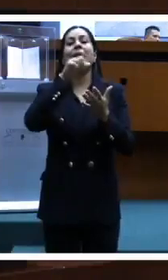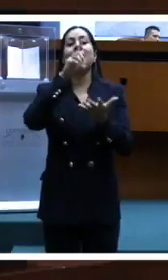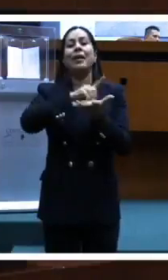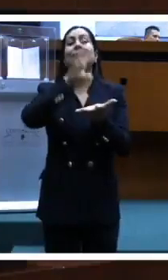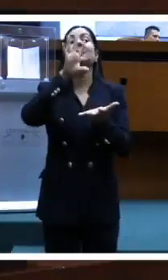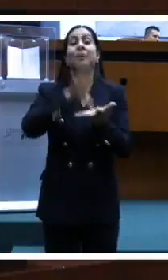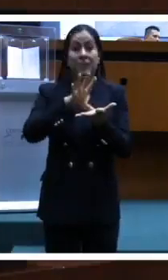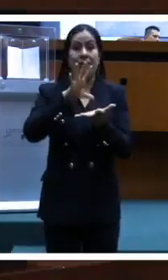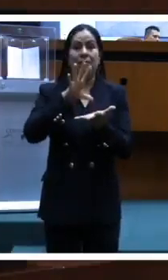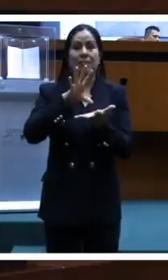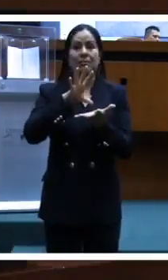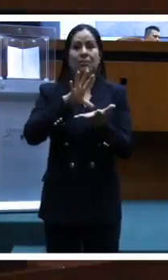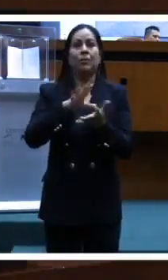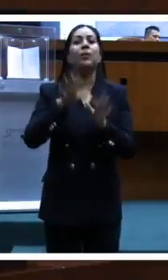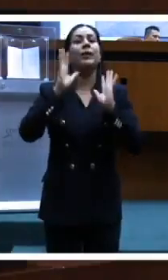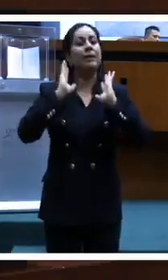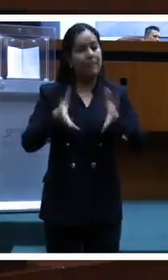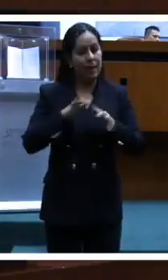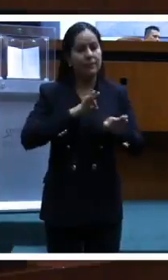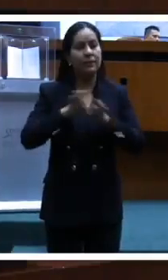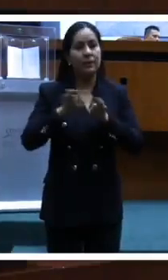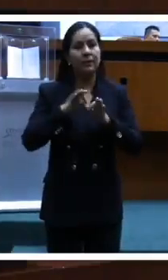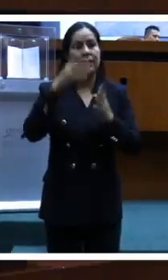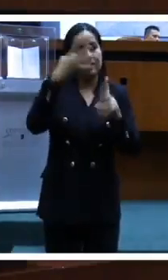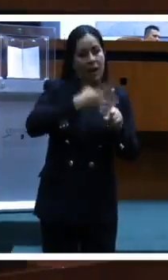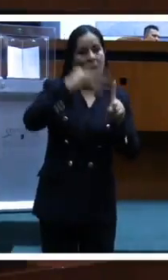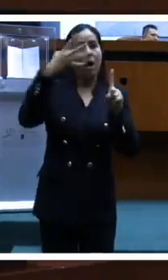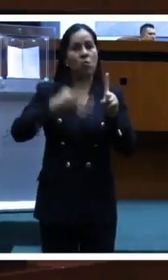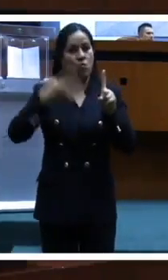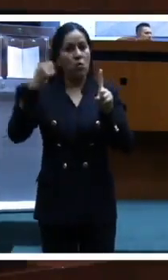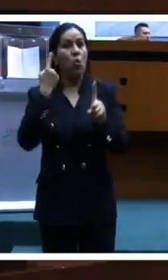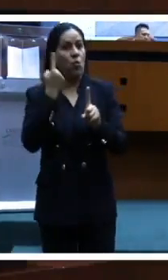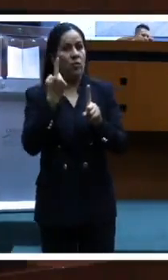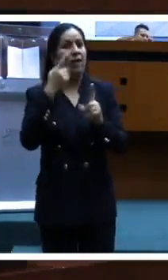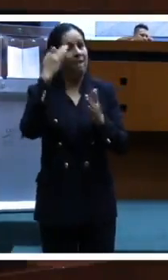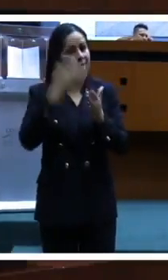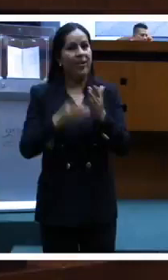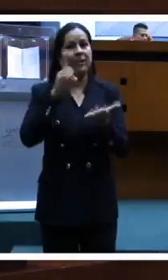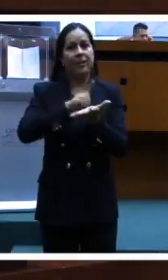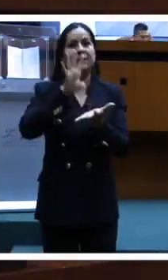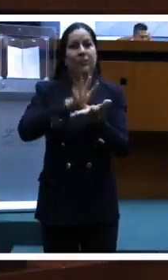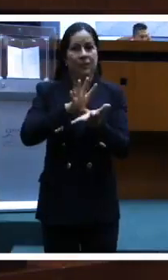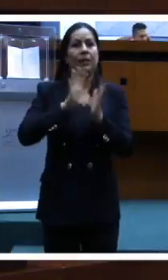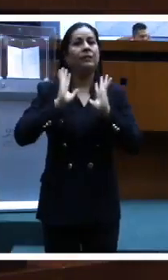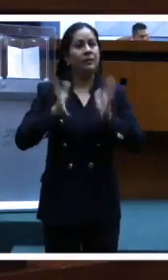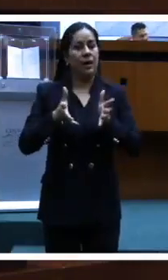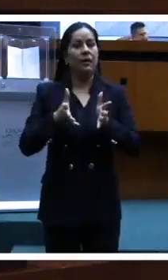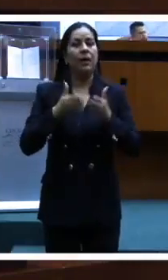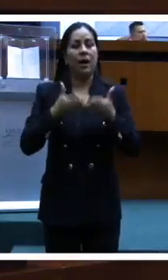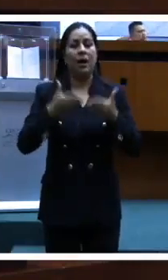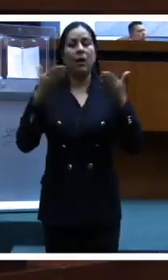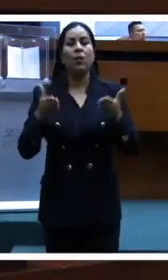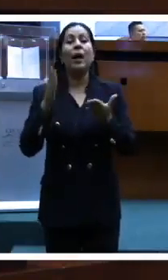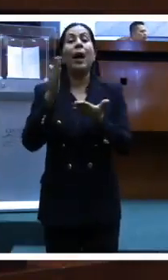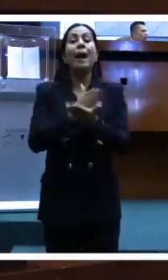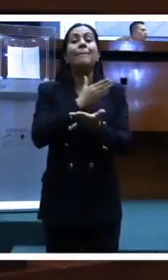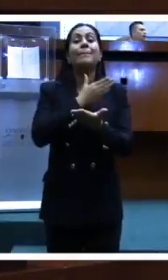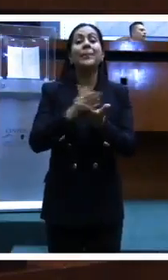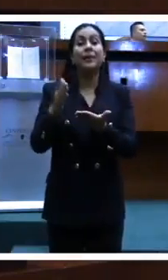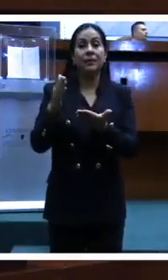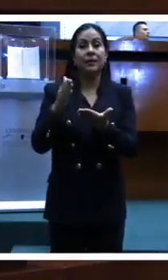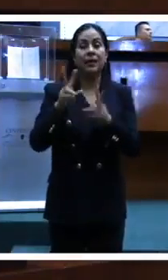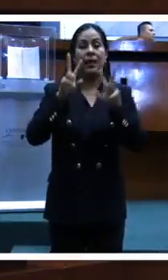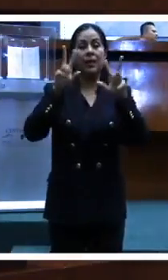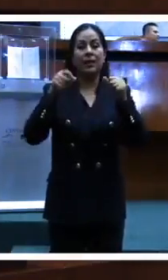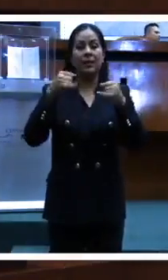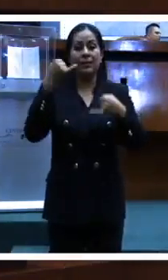discapacidad, porque ya se está trabajando una en la diversidad sexual. Entonces, ya es momento que se cubra eso. Además, en